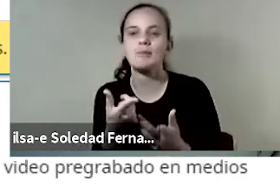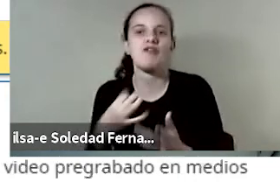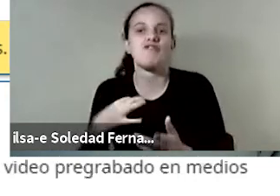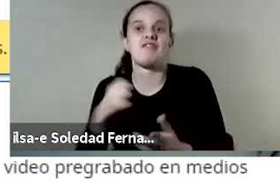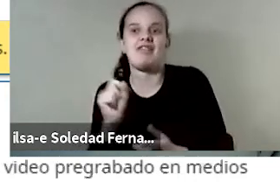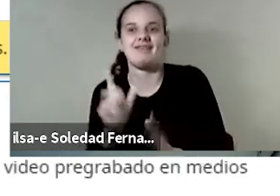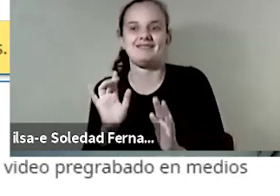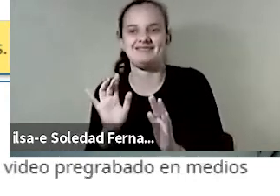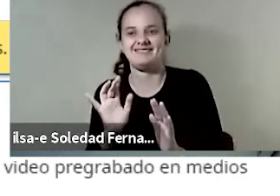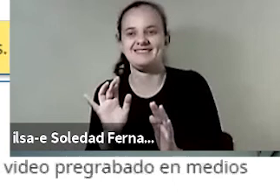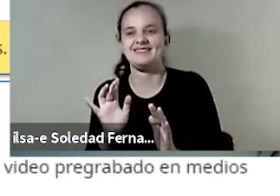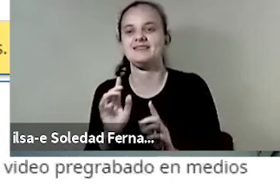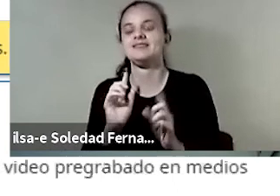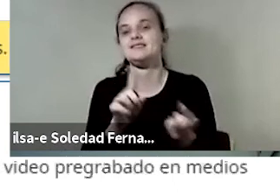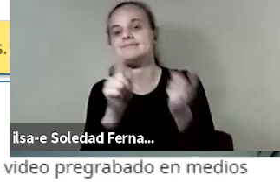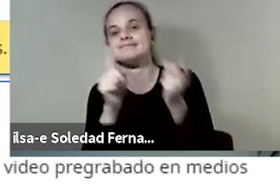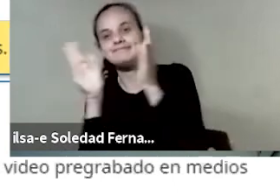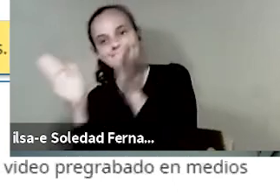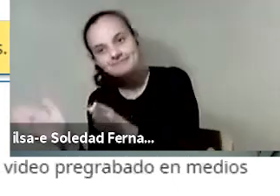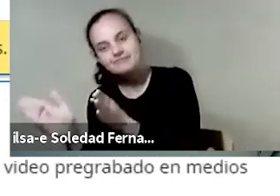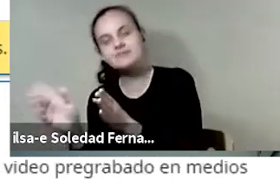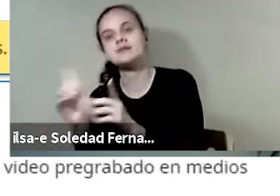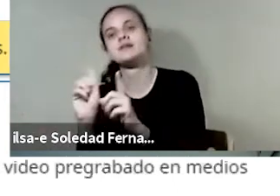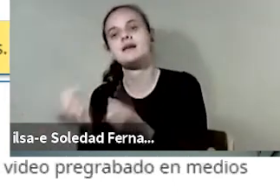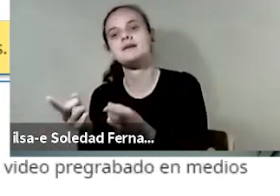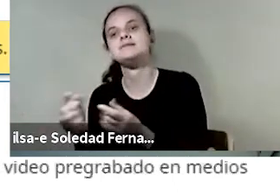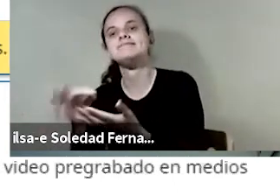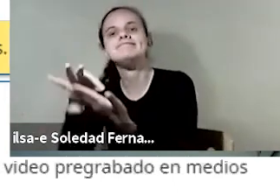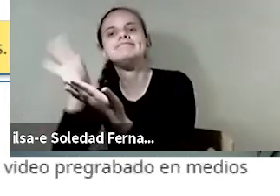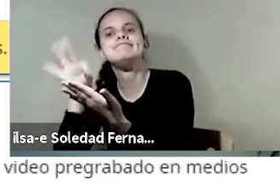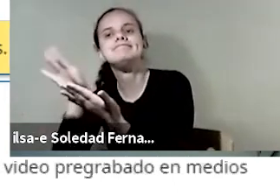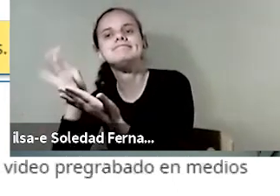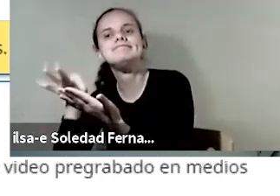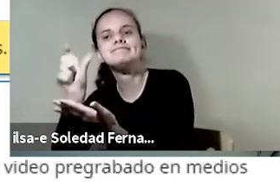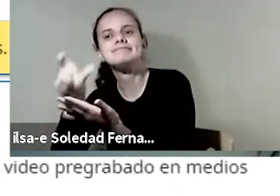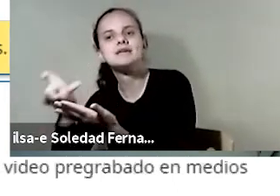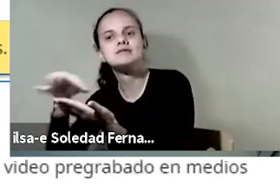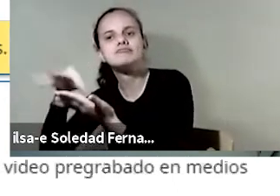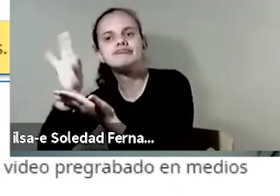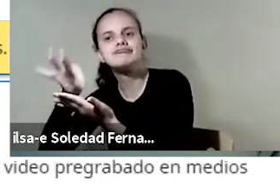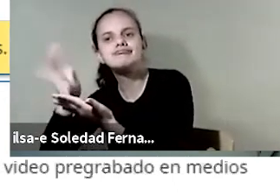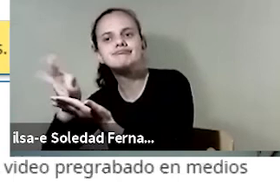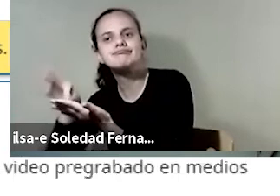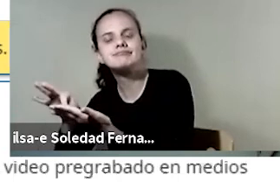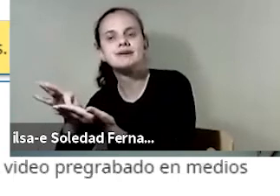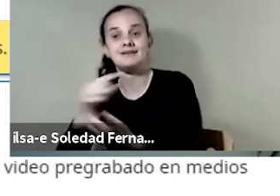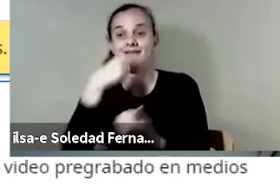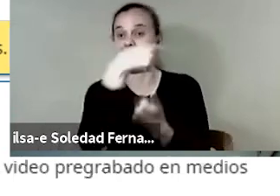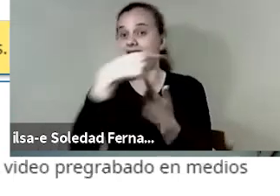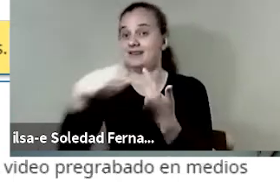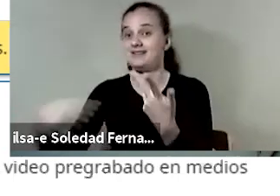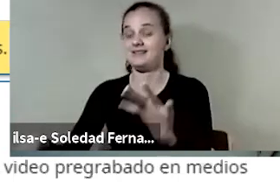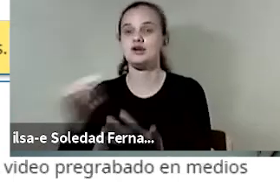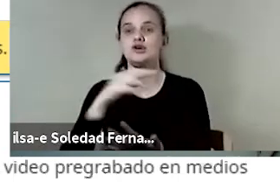a estar la gente que escribe el código, es decir, que le da vida a ese diseño y a esas palabras. Y después va a estar la gente que hace